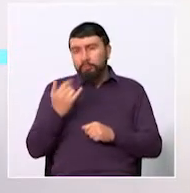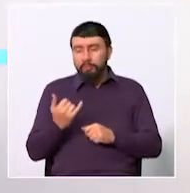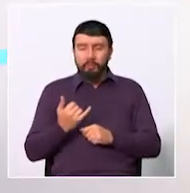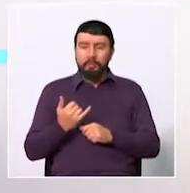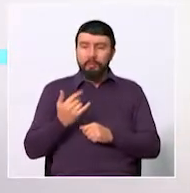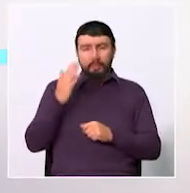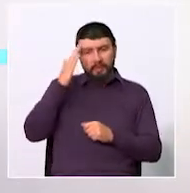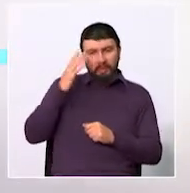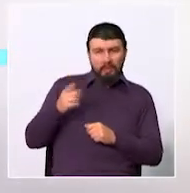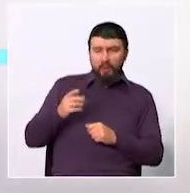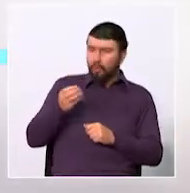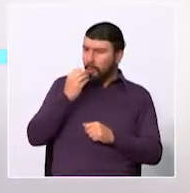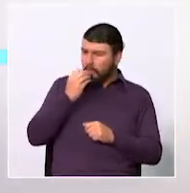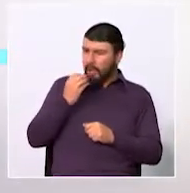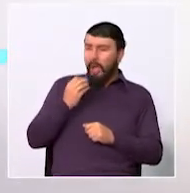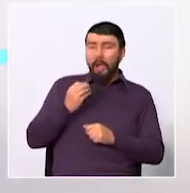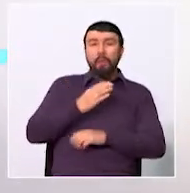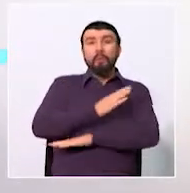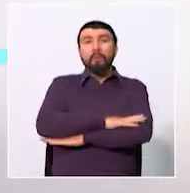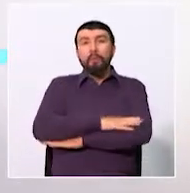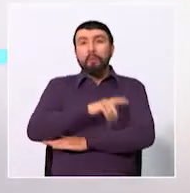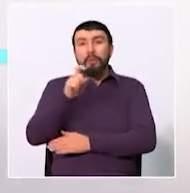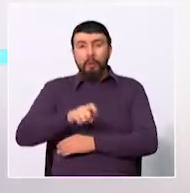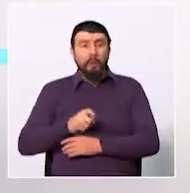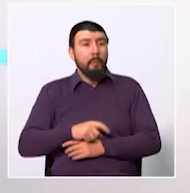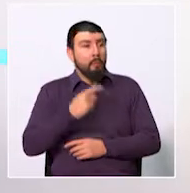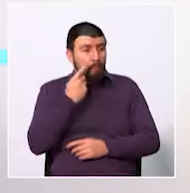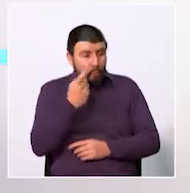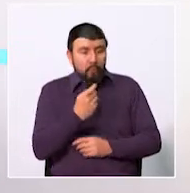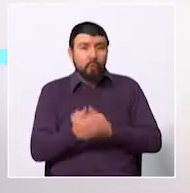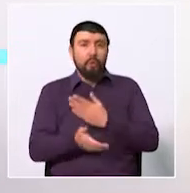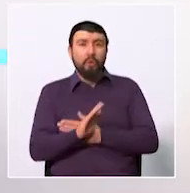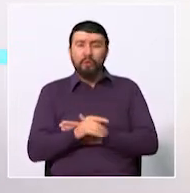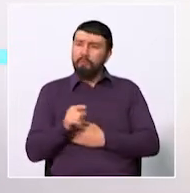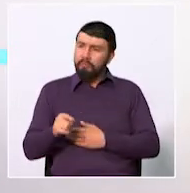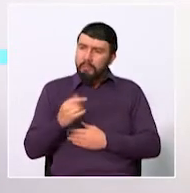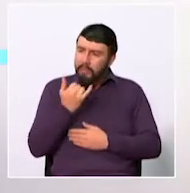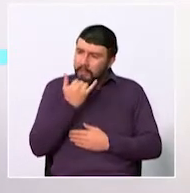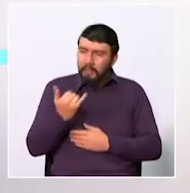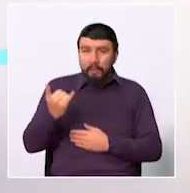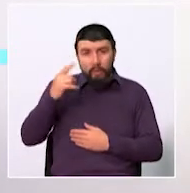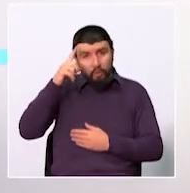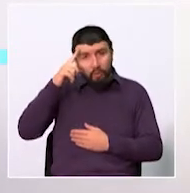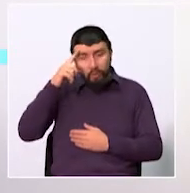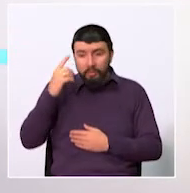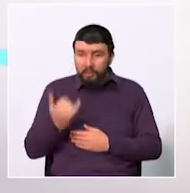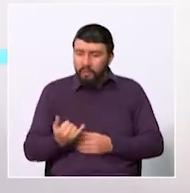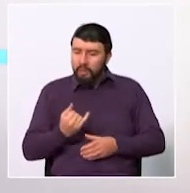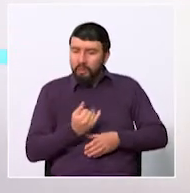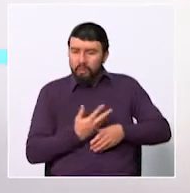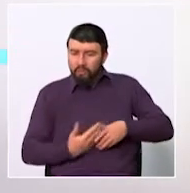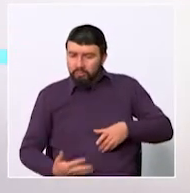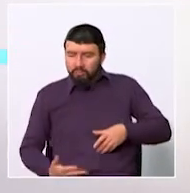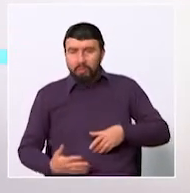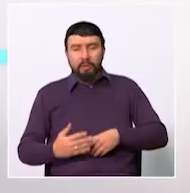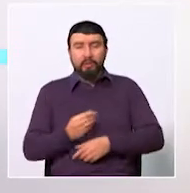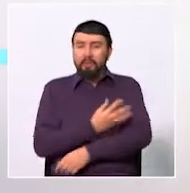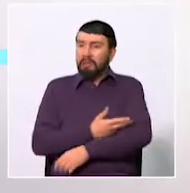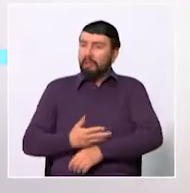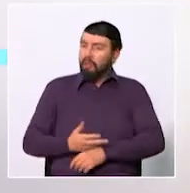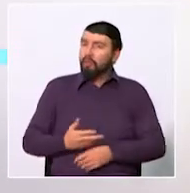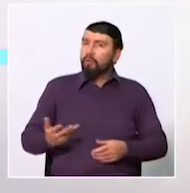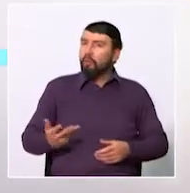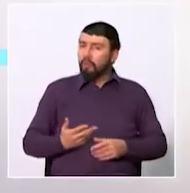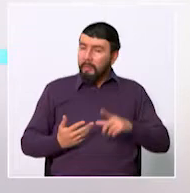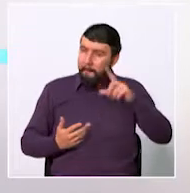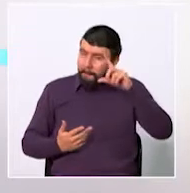la alimentación tiene que seguir buscando si fuera que le salió sangre por la vagina o por la uretra estudios como